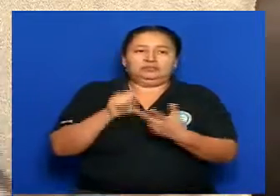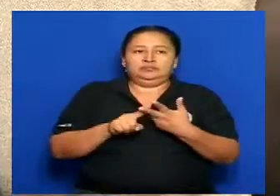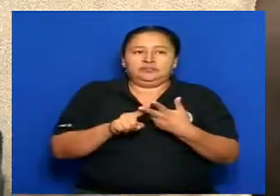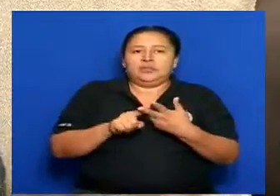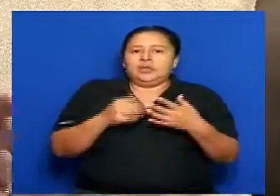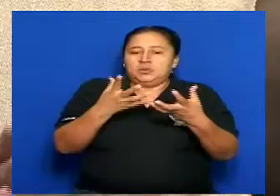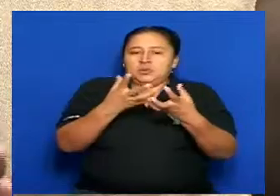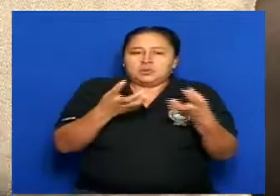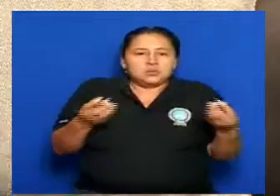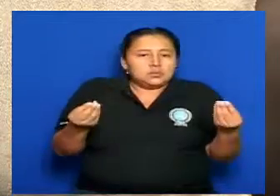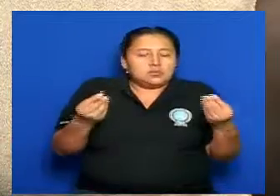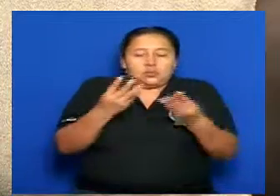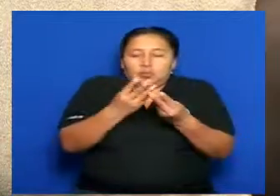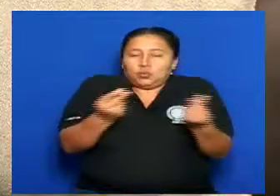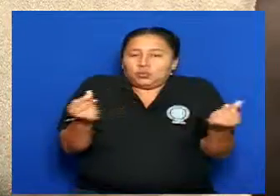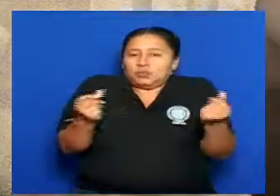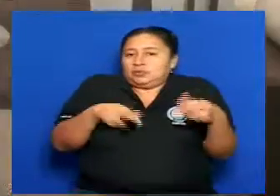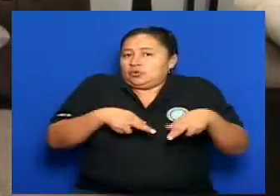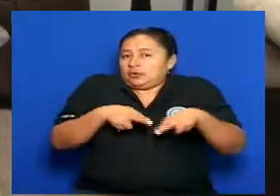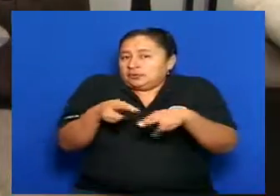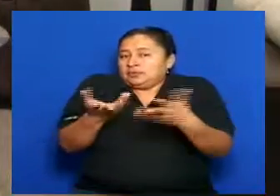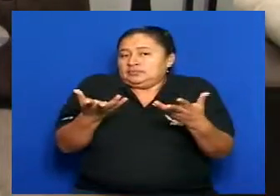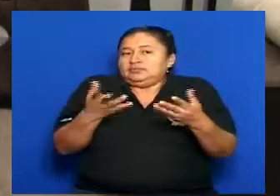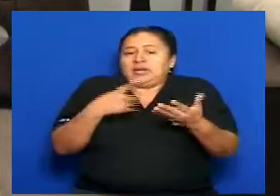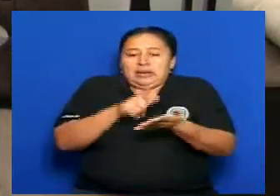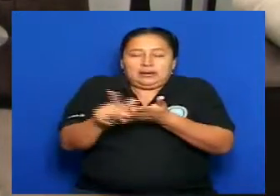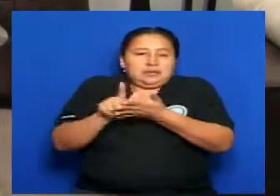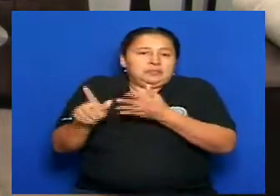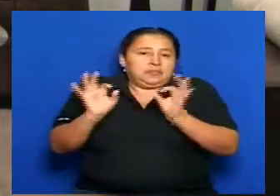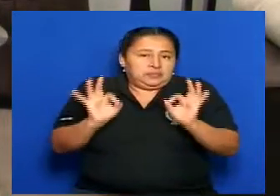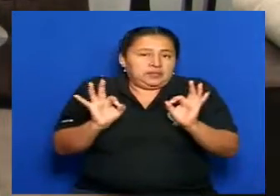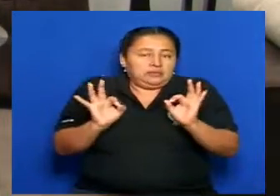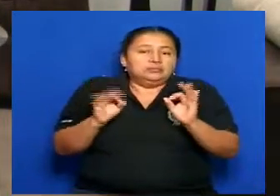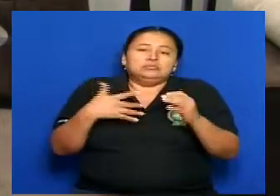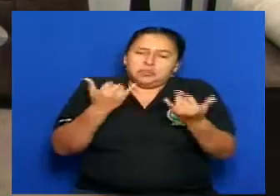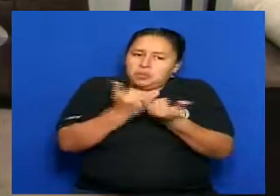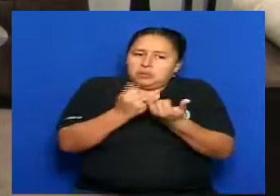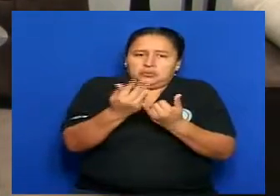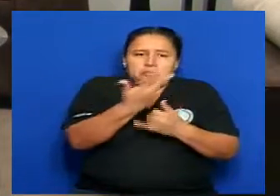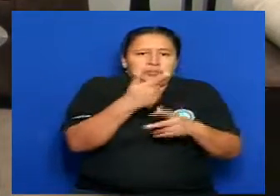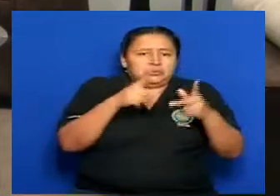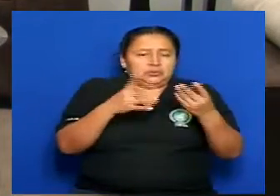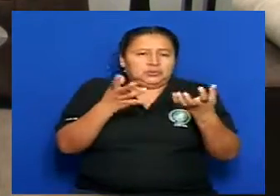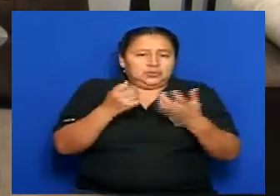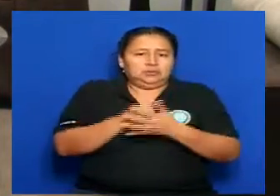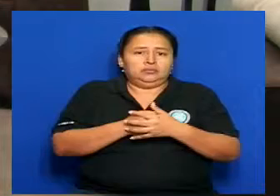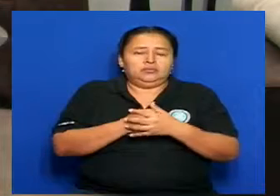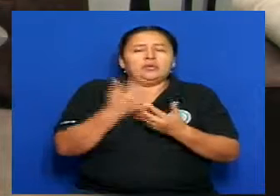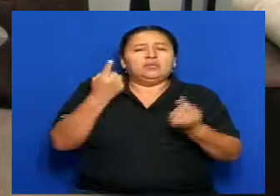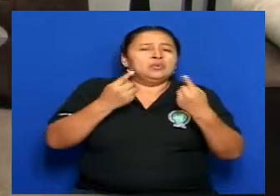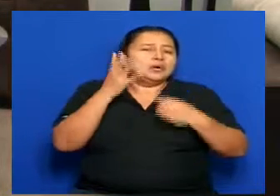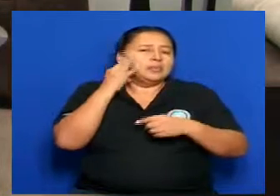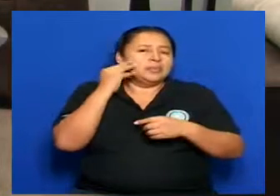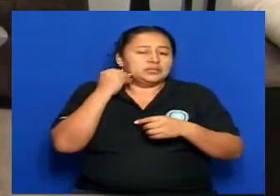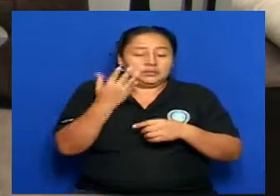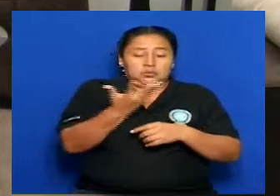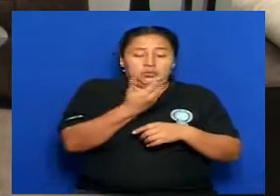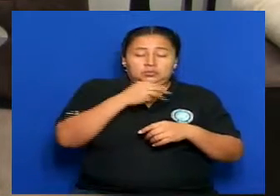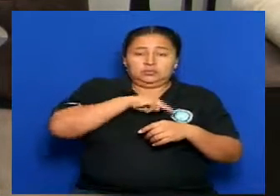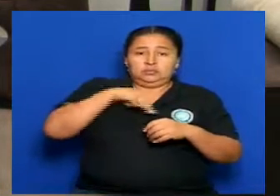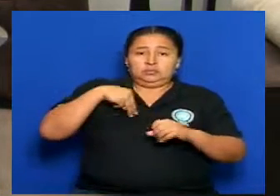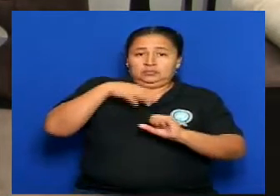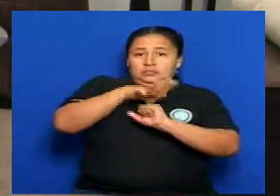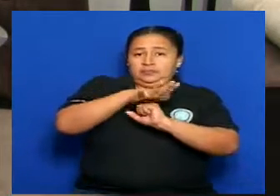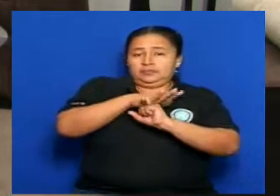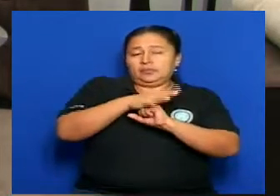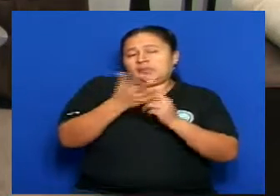de los ríos todos queremos entonces la experiencia que hemos ganado todos los miembros de la comisión